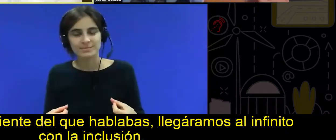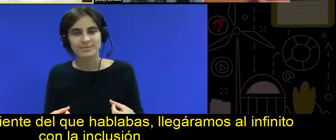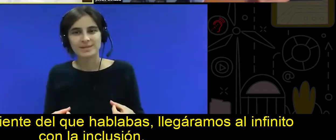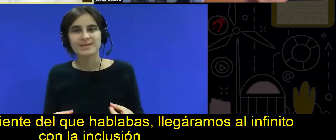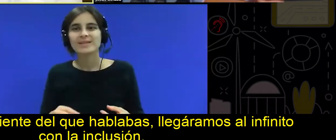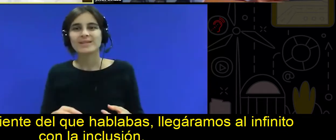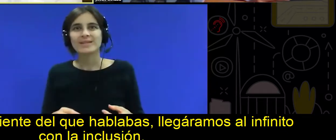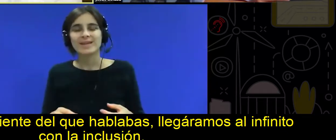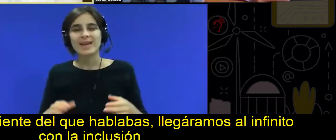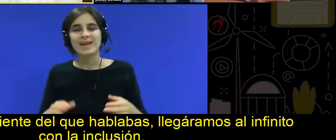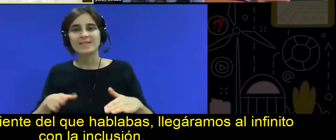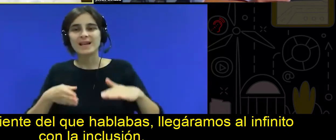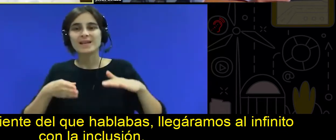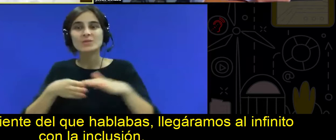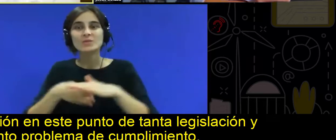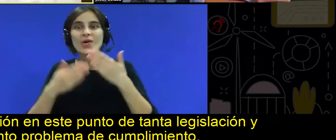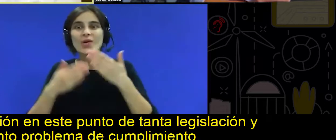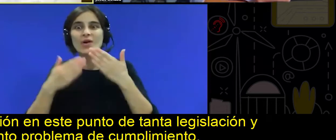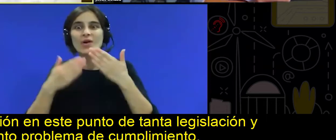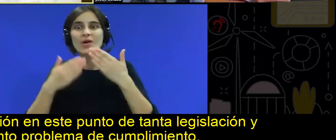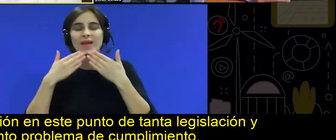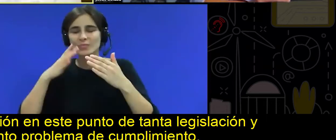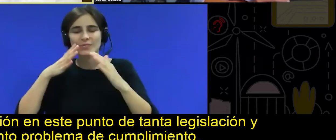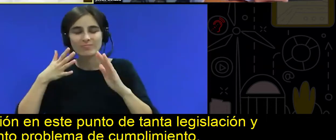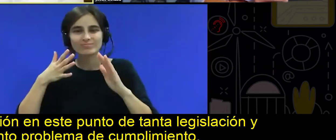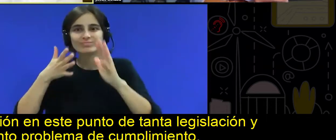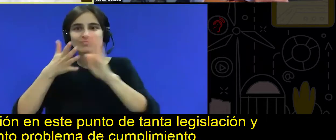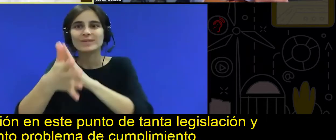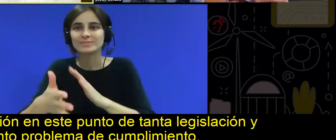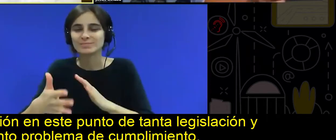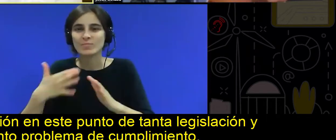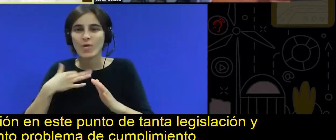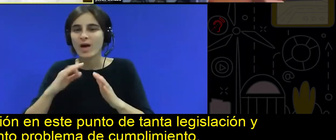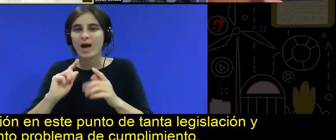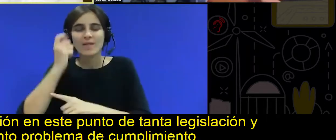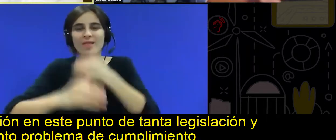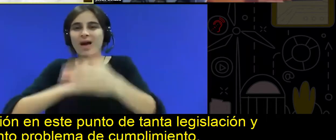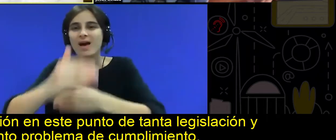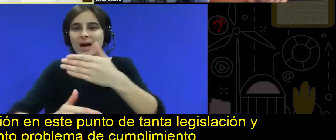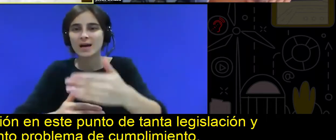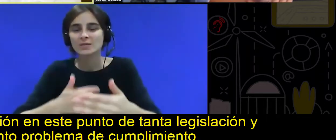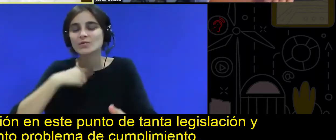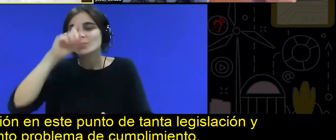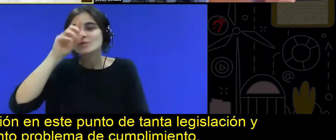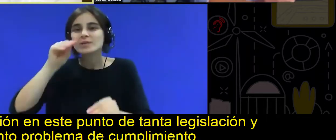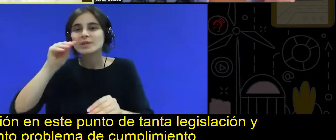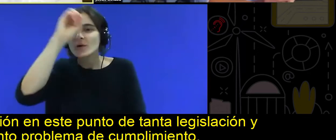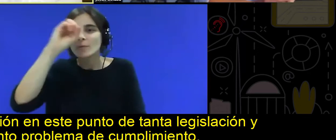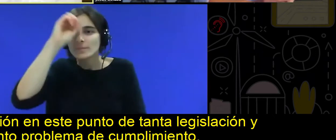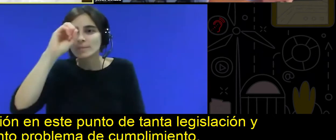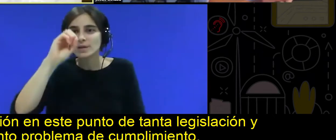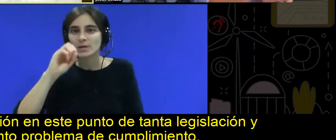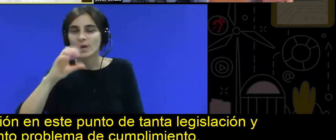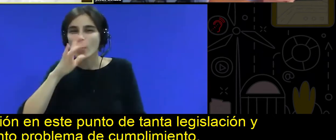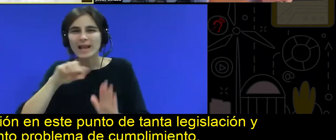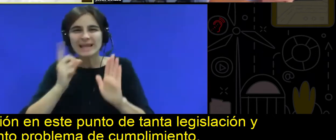la inclusión, ¿no? Ahí, no sé, tu visión en este punto de tanta legislación y tanto problema de